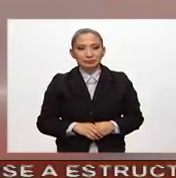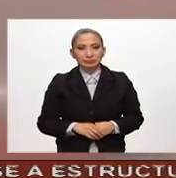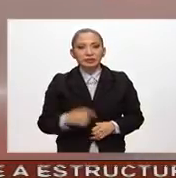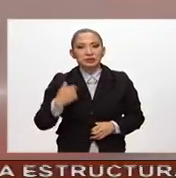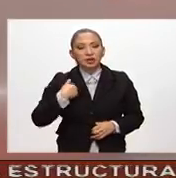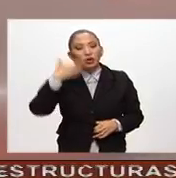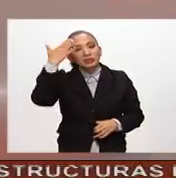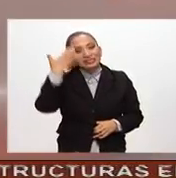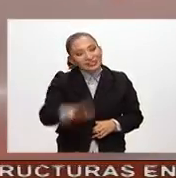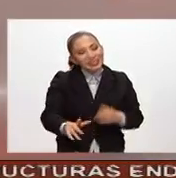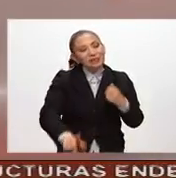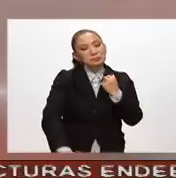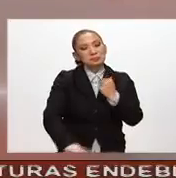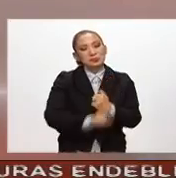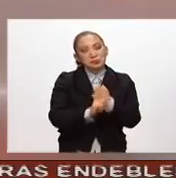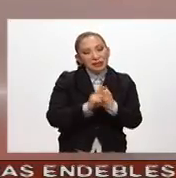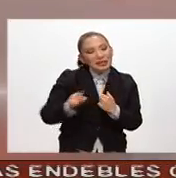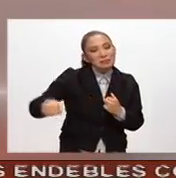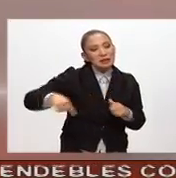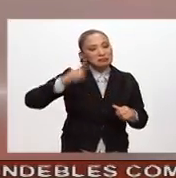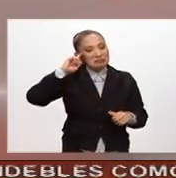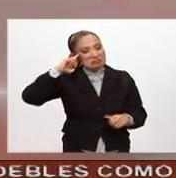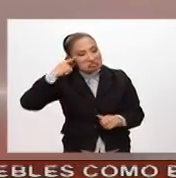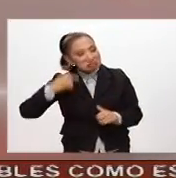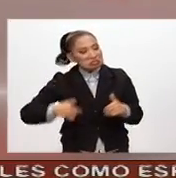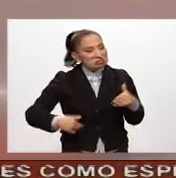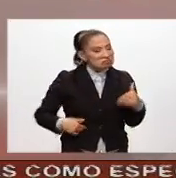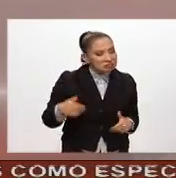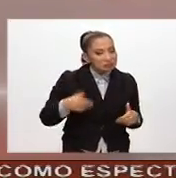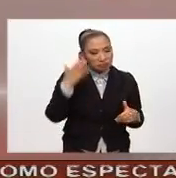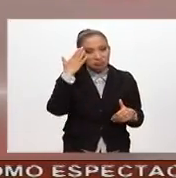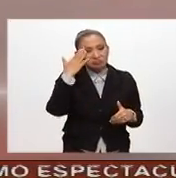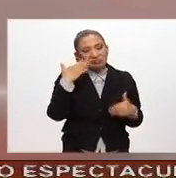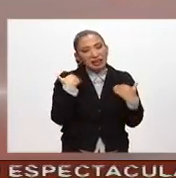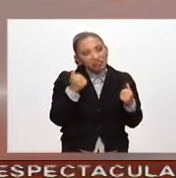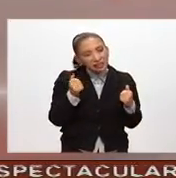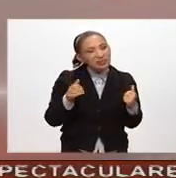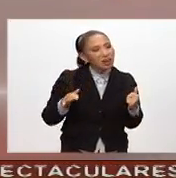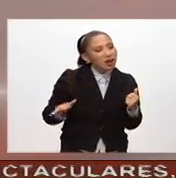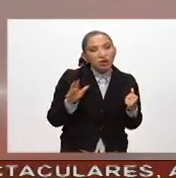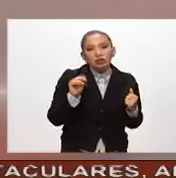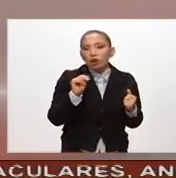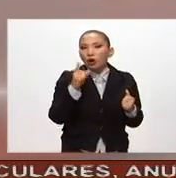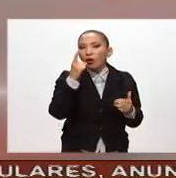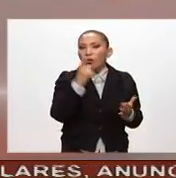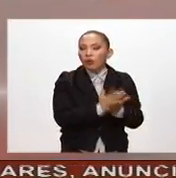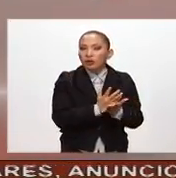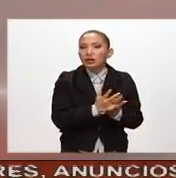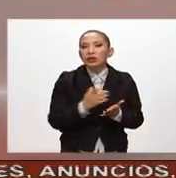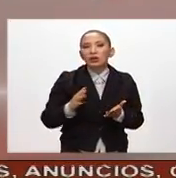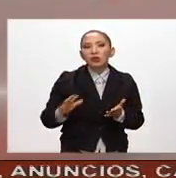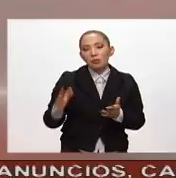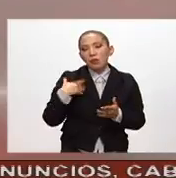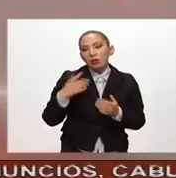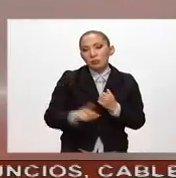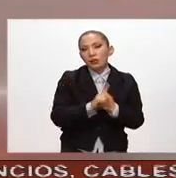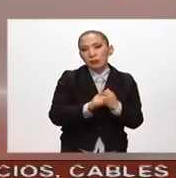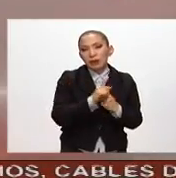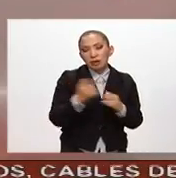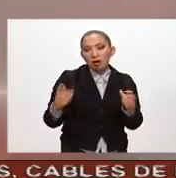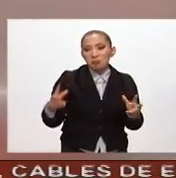Entiendo la molestia, entiendo la problemática, pero también yo creo que todos entendemos que no es solamente con la confrontación como debemos salir de estos problemas.